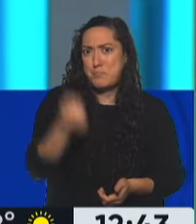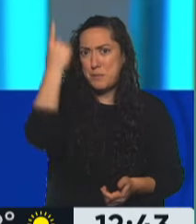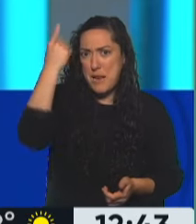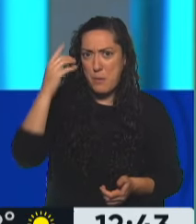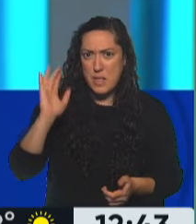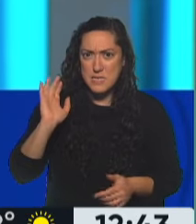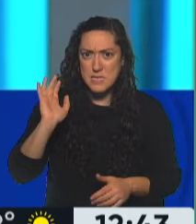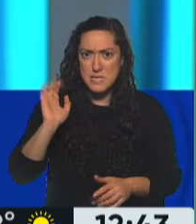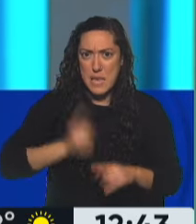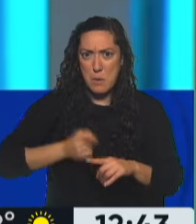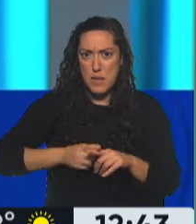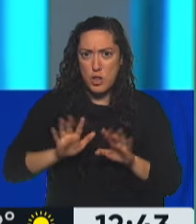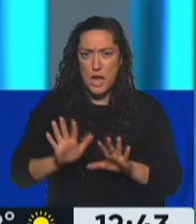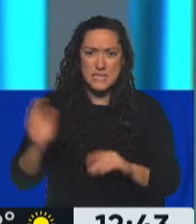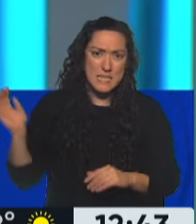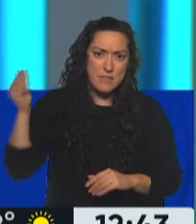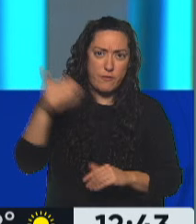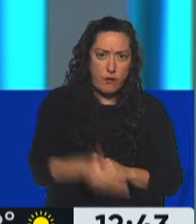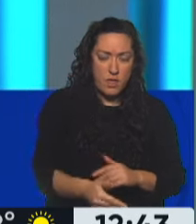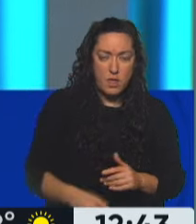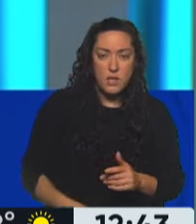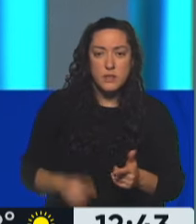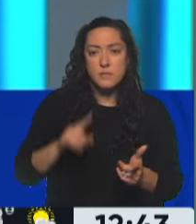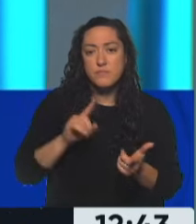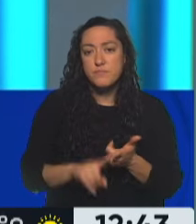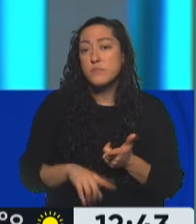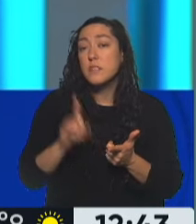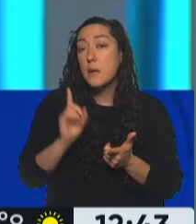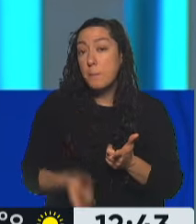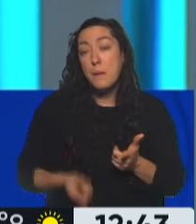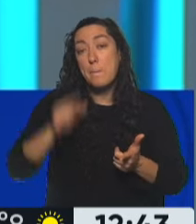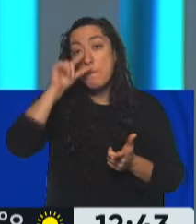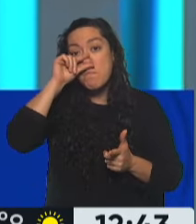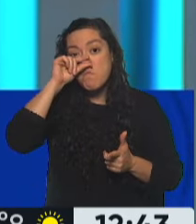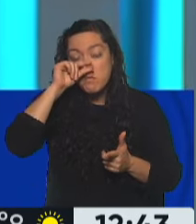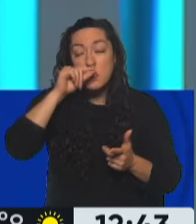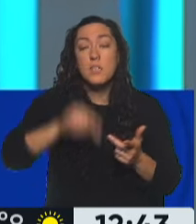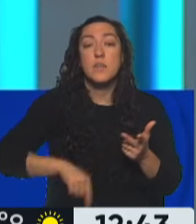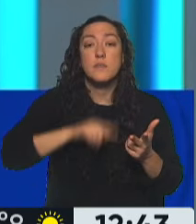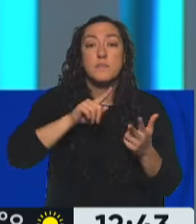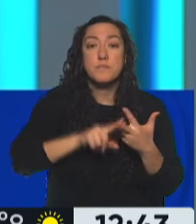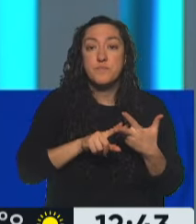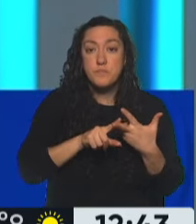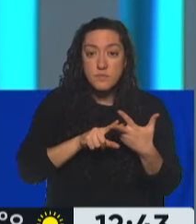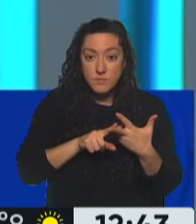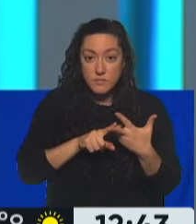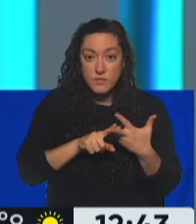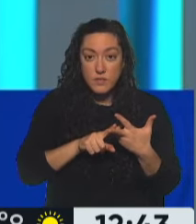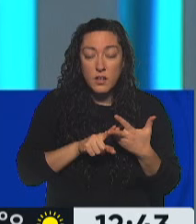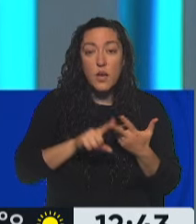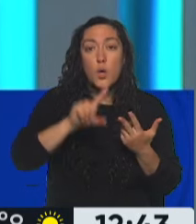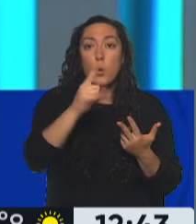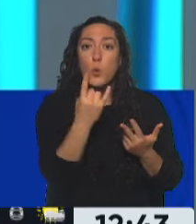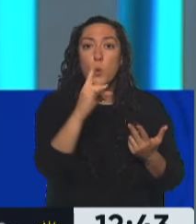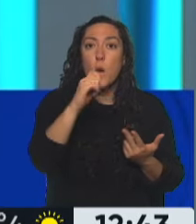evento de estas características que haya presenciado, pero también va a estar, o se espera que esté Vladimir Putin, mencionabas el caso de Lukashenko,